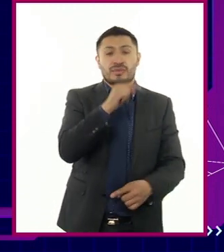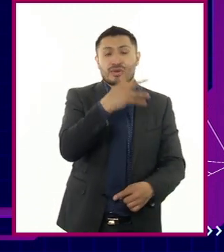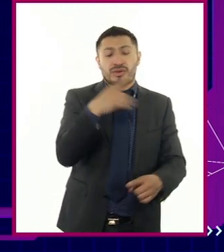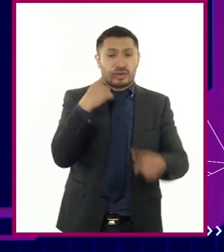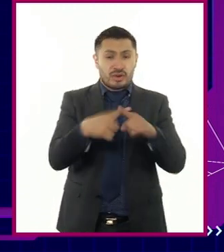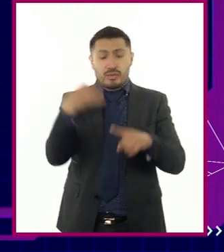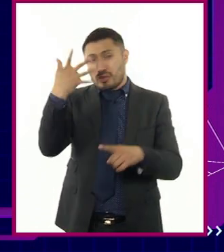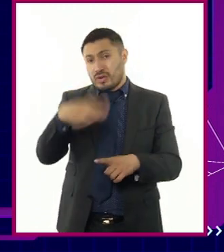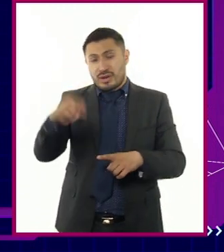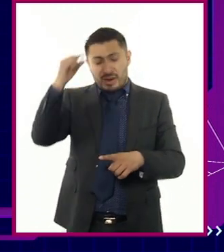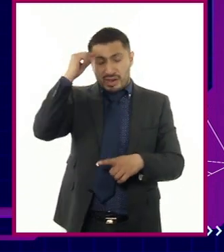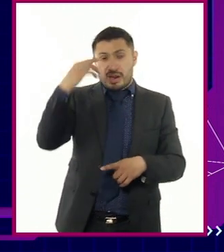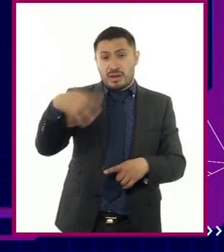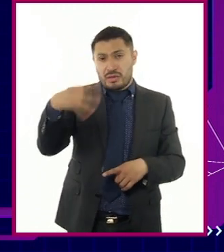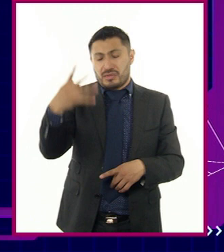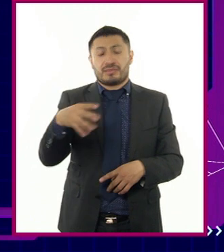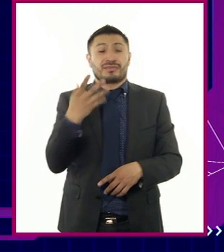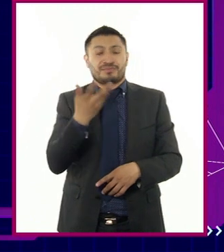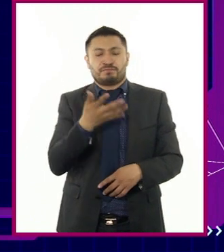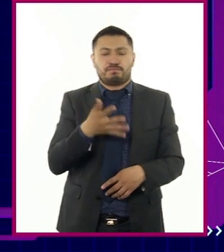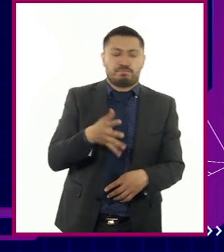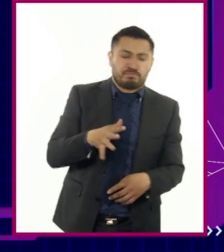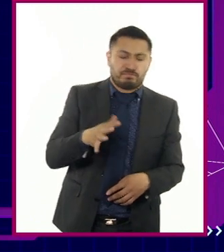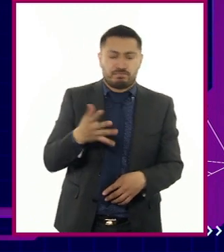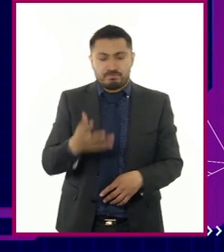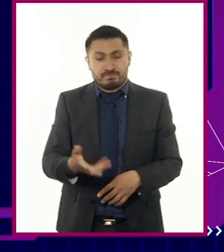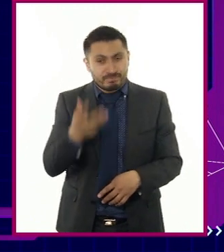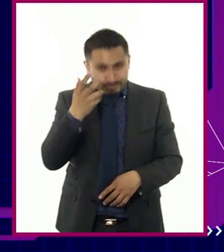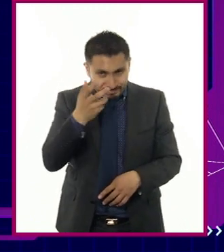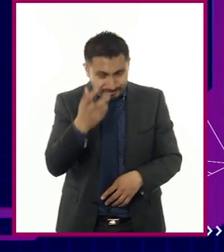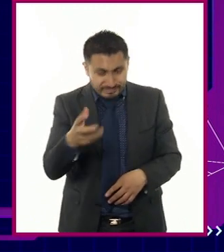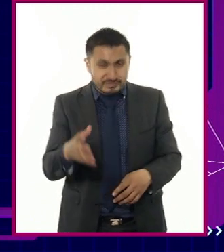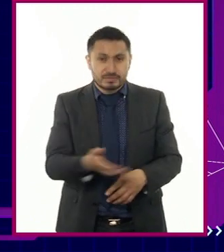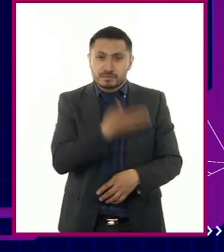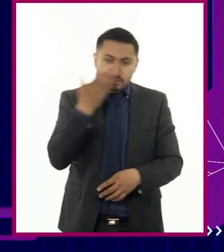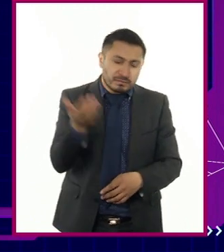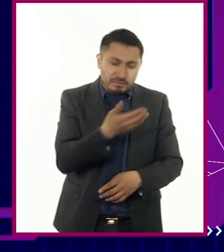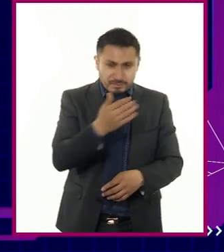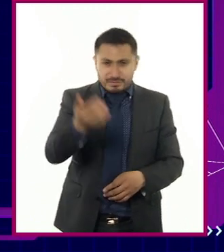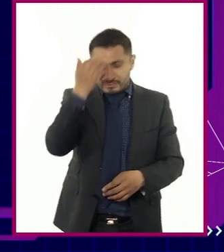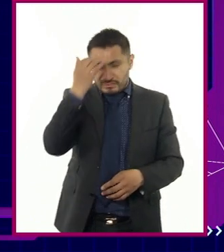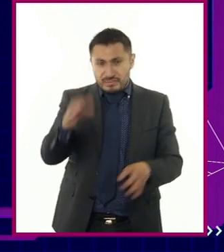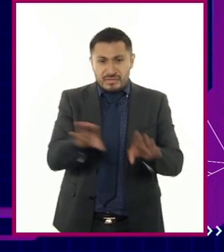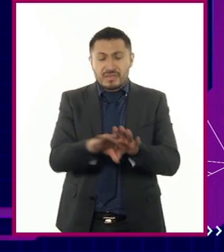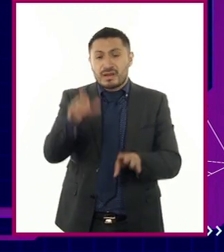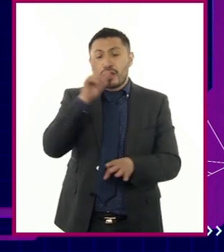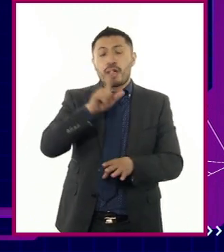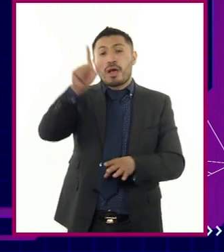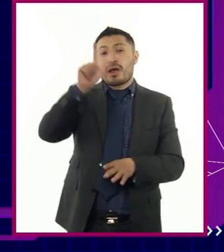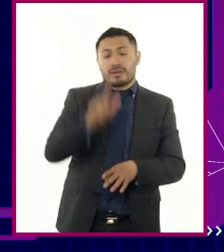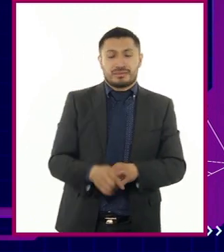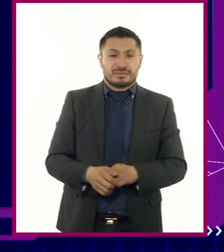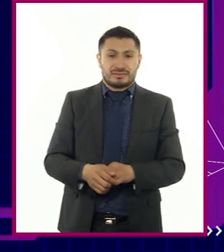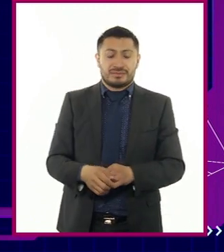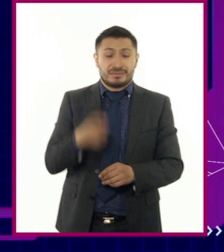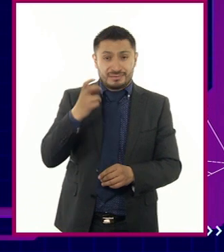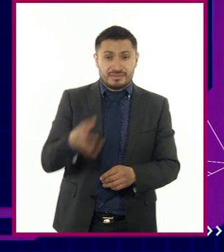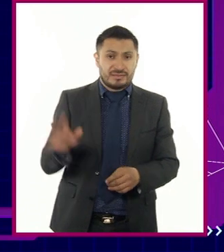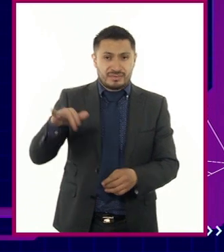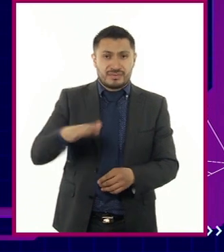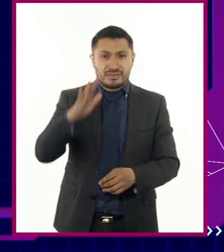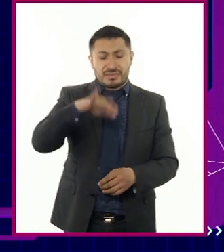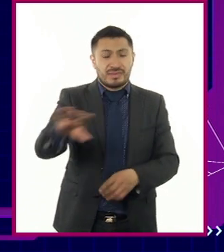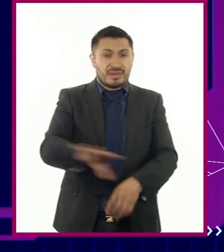Hz aproximadamente. Es lo que comúnmente conocemos como luz, y son ondas